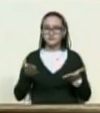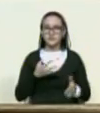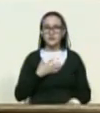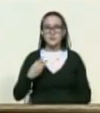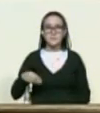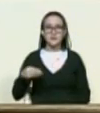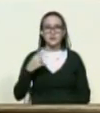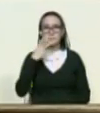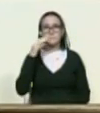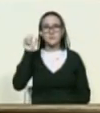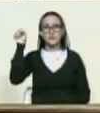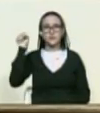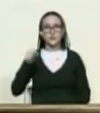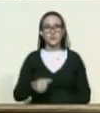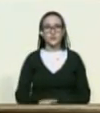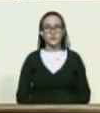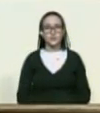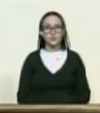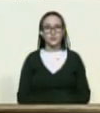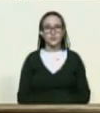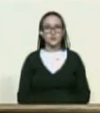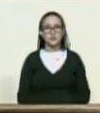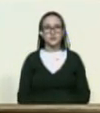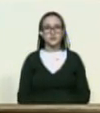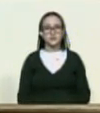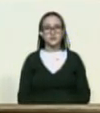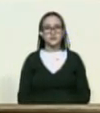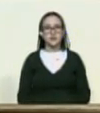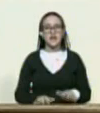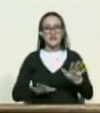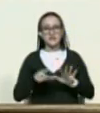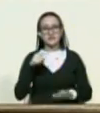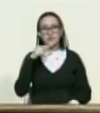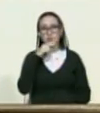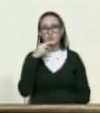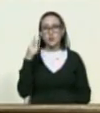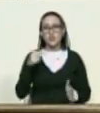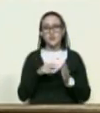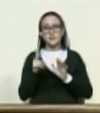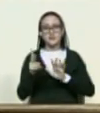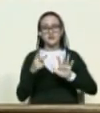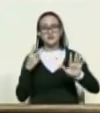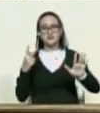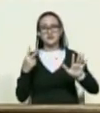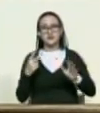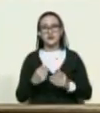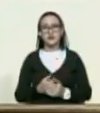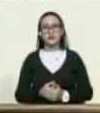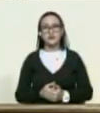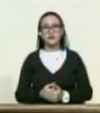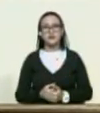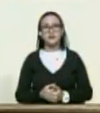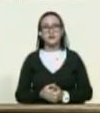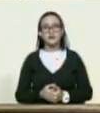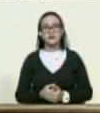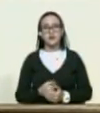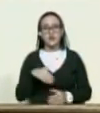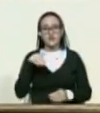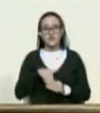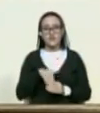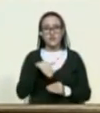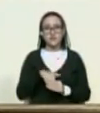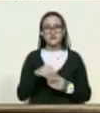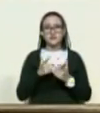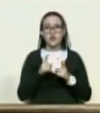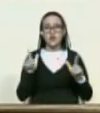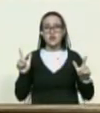presidente Nicolás Maduro, que en fecha 15 de octubre de 2017 se desarrolló el acto de votaciones